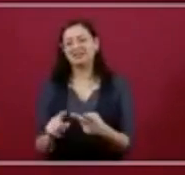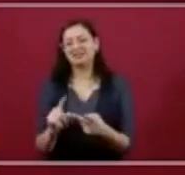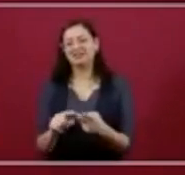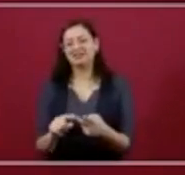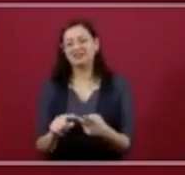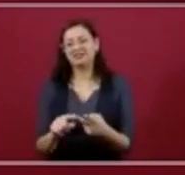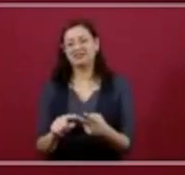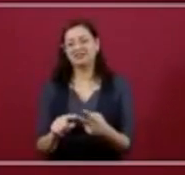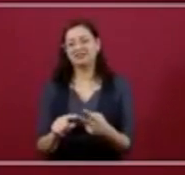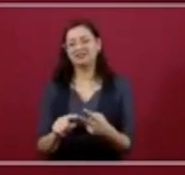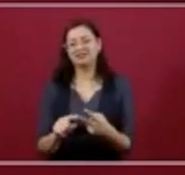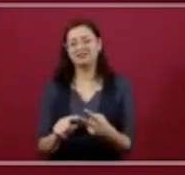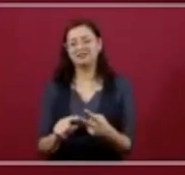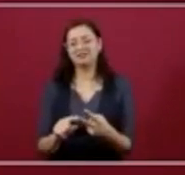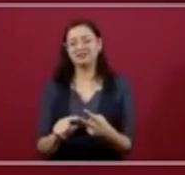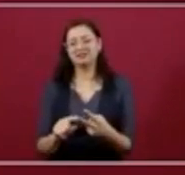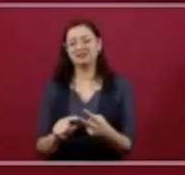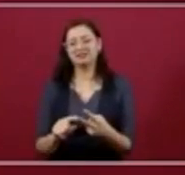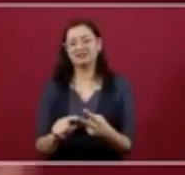de